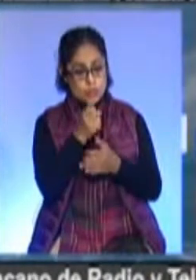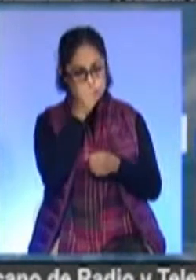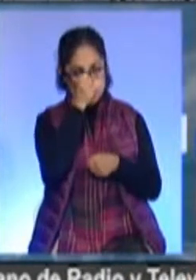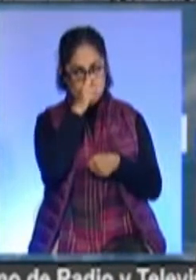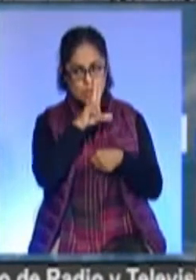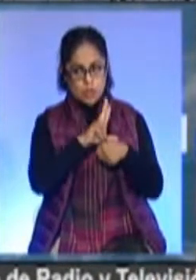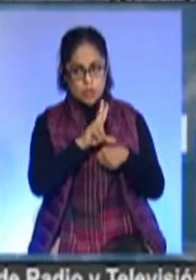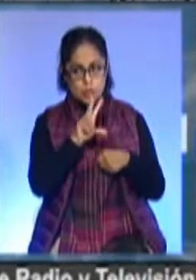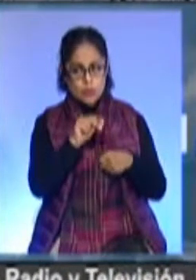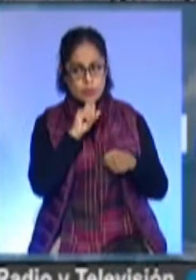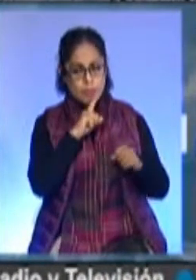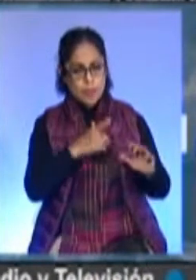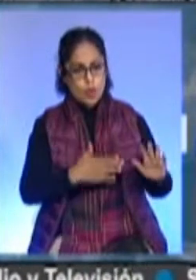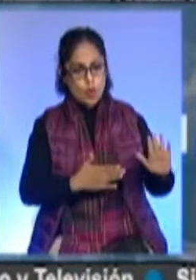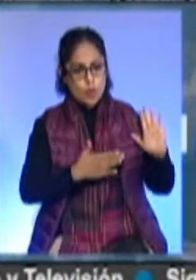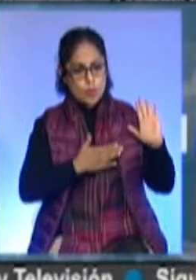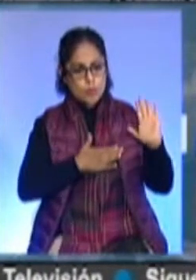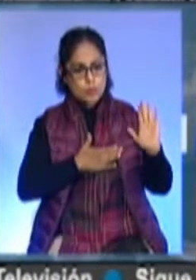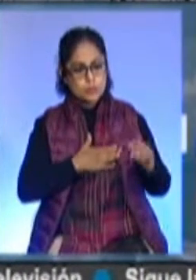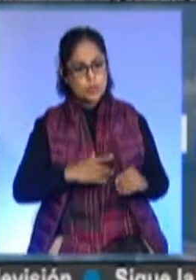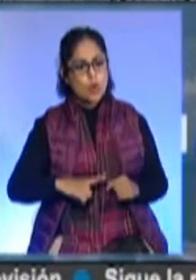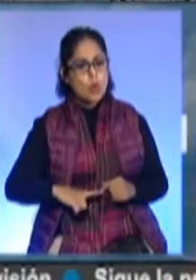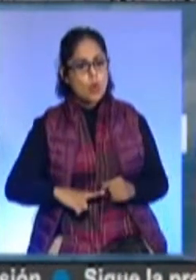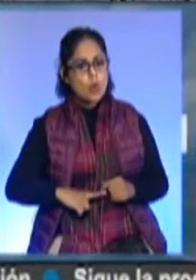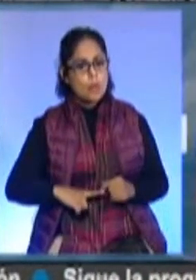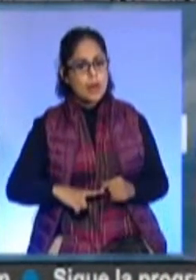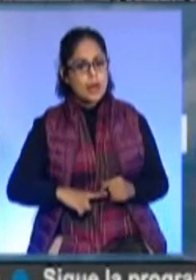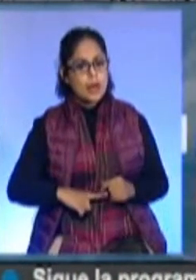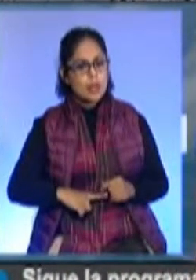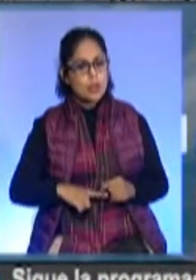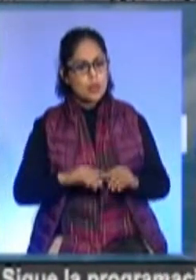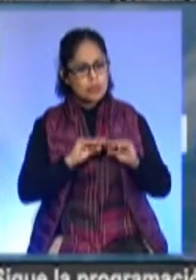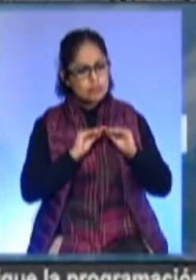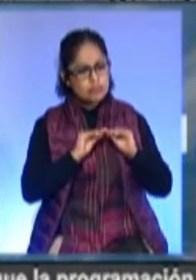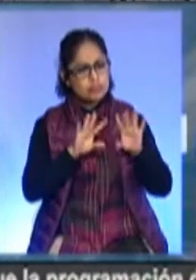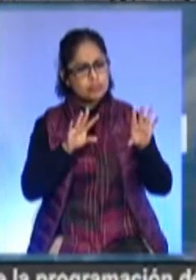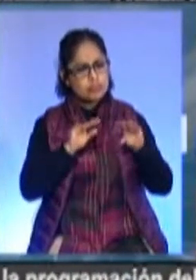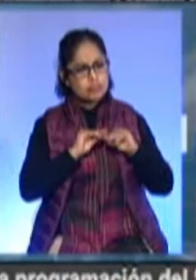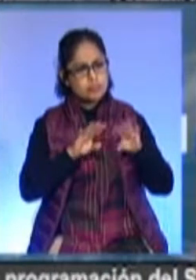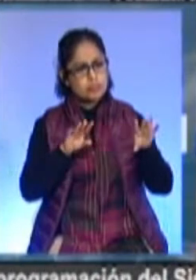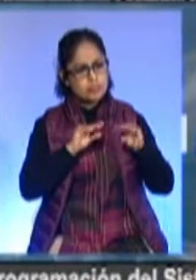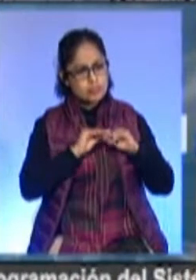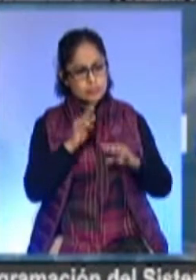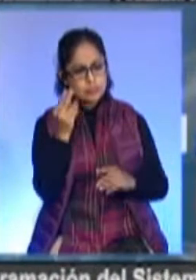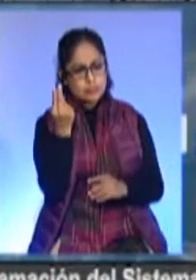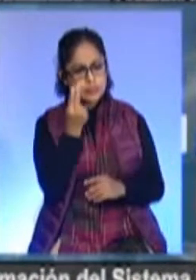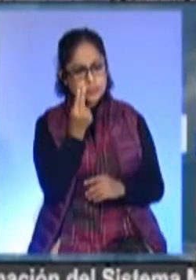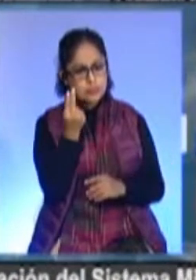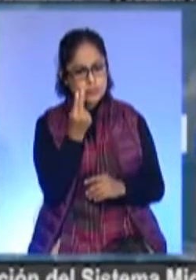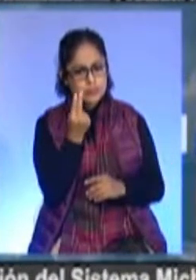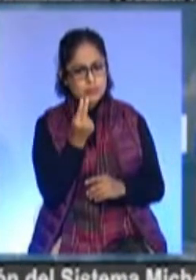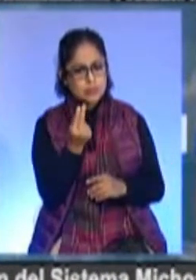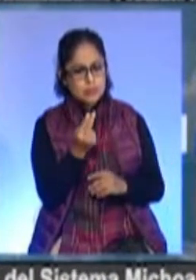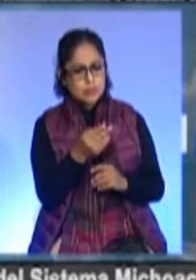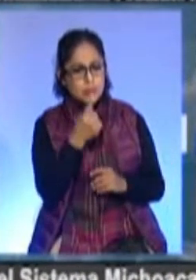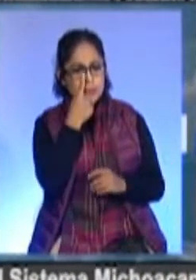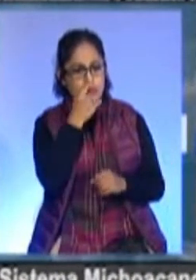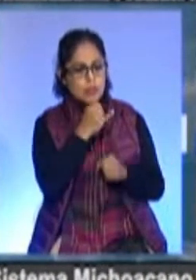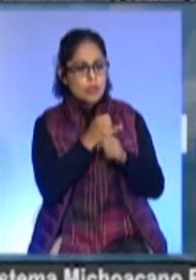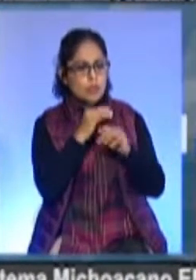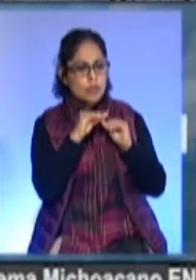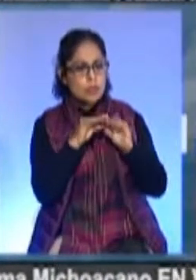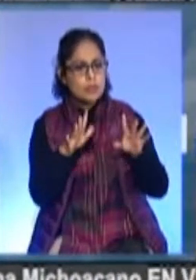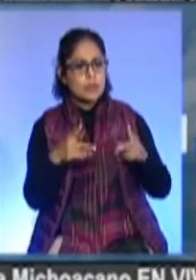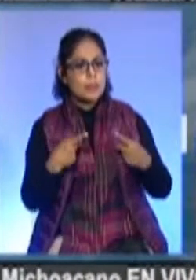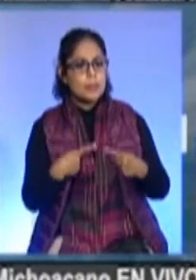este compromiso que tiene nuestro gobernador por estar informando, estar dando a conocer los datos, la información que la